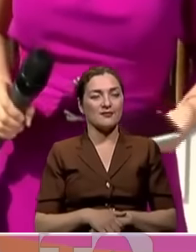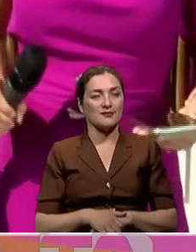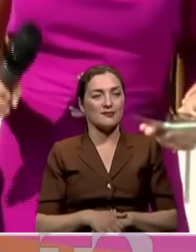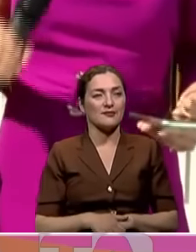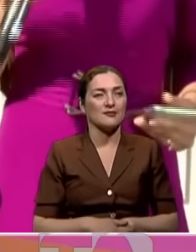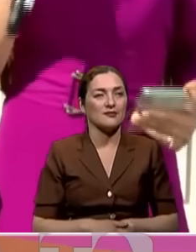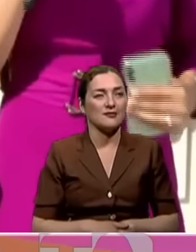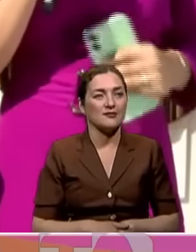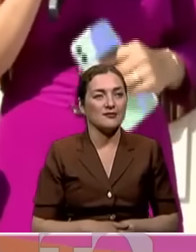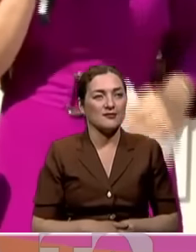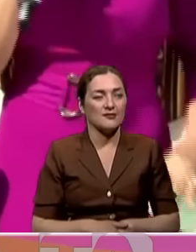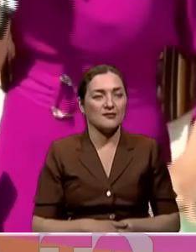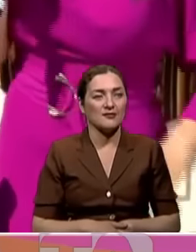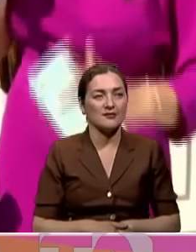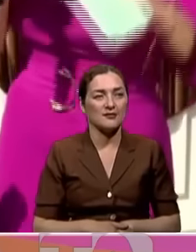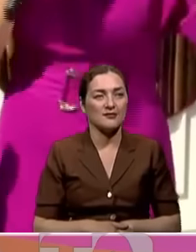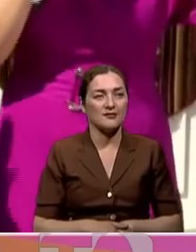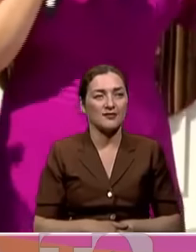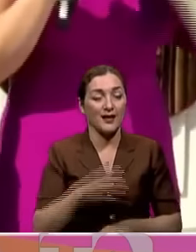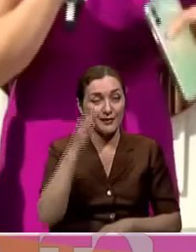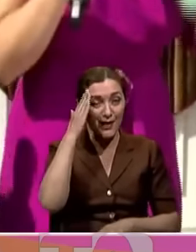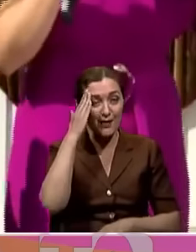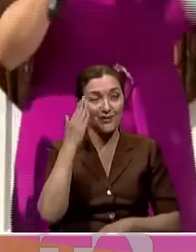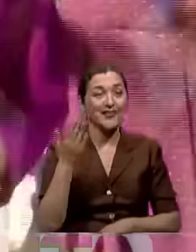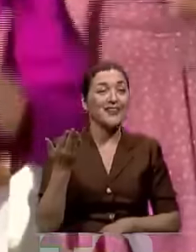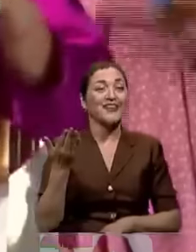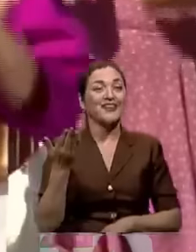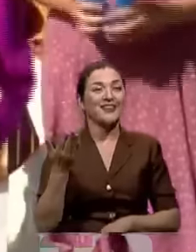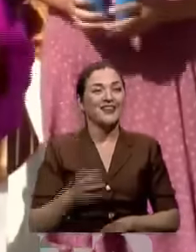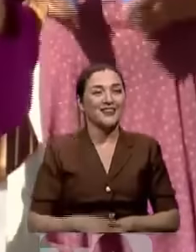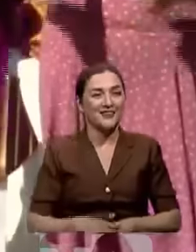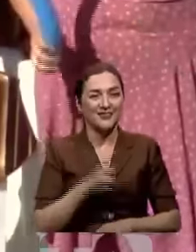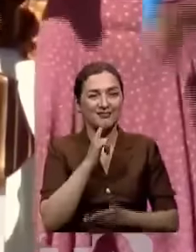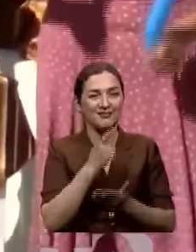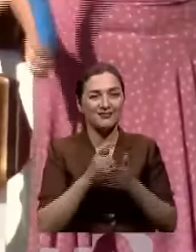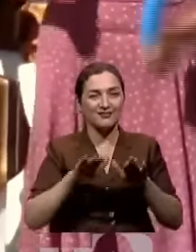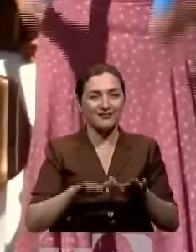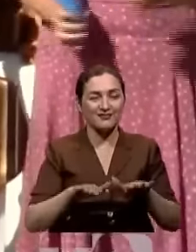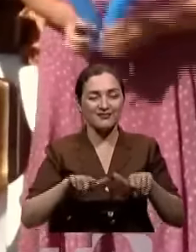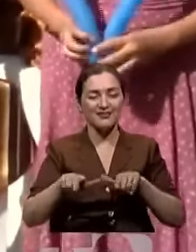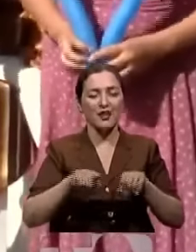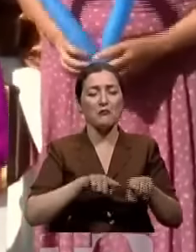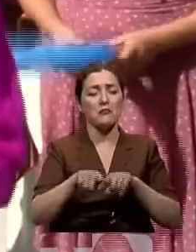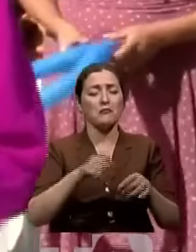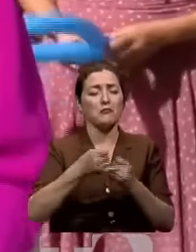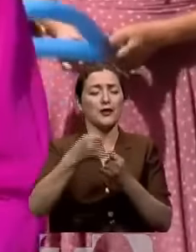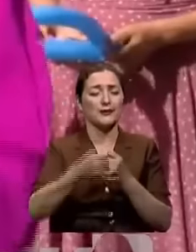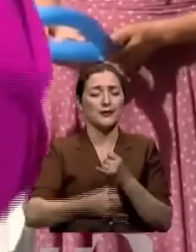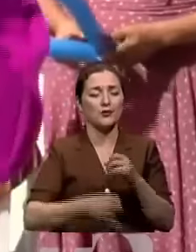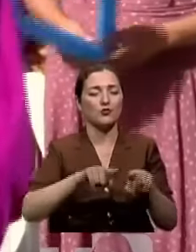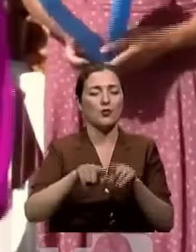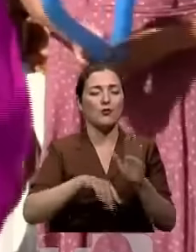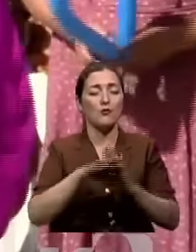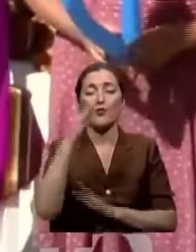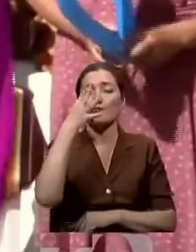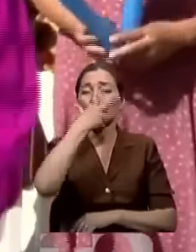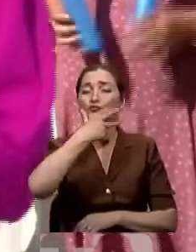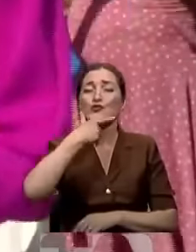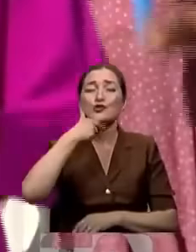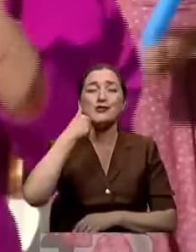Ya saben quién es. Seguro que sí, nosotros aquí continuamos con esta gran final del concurso para elegir a la guagua